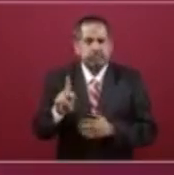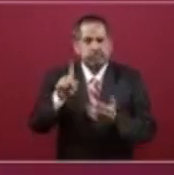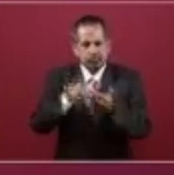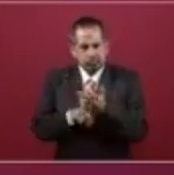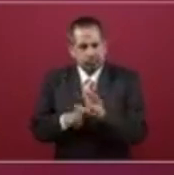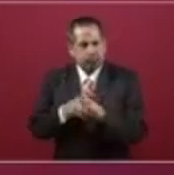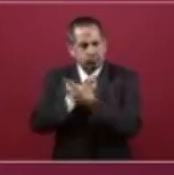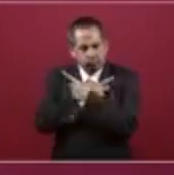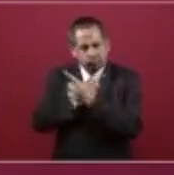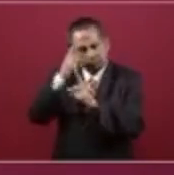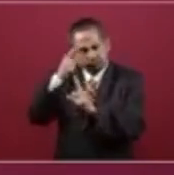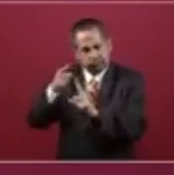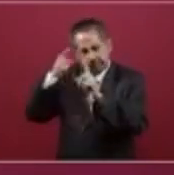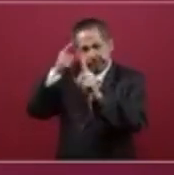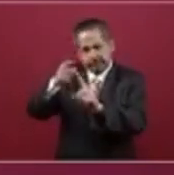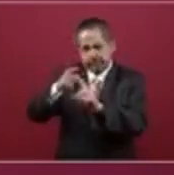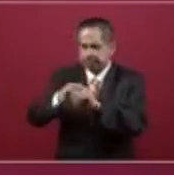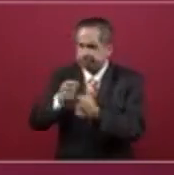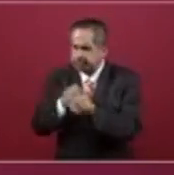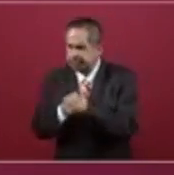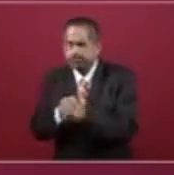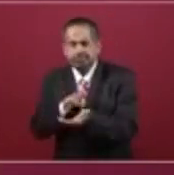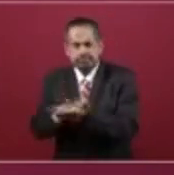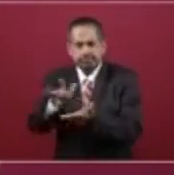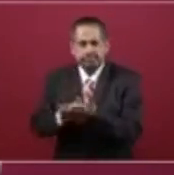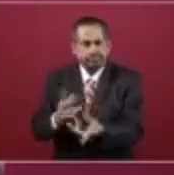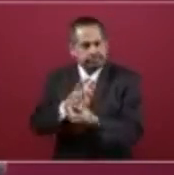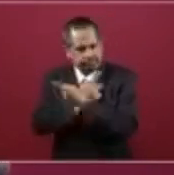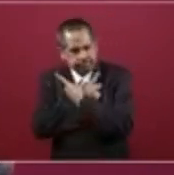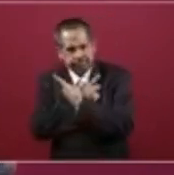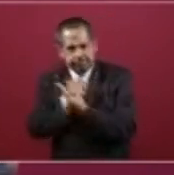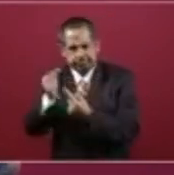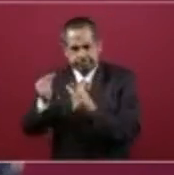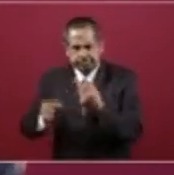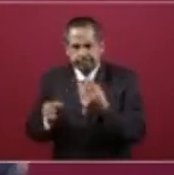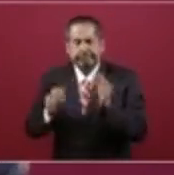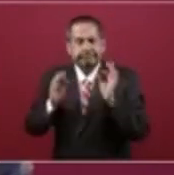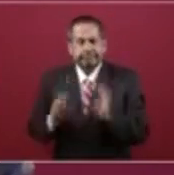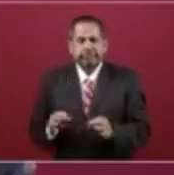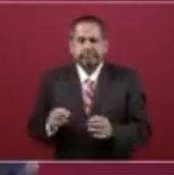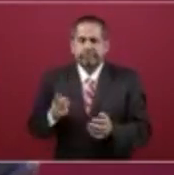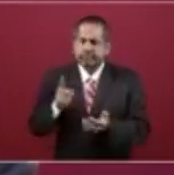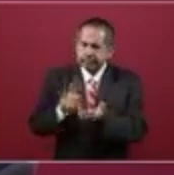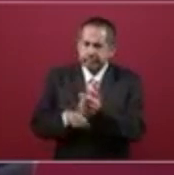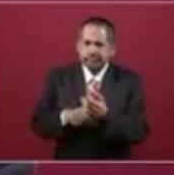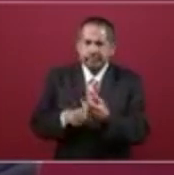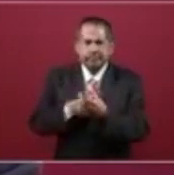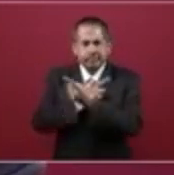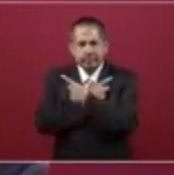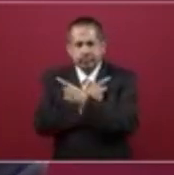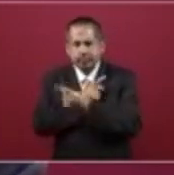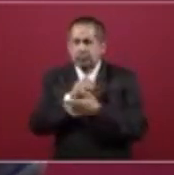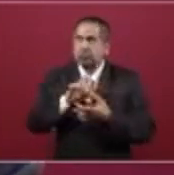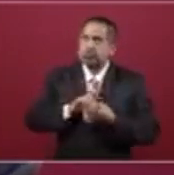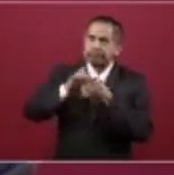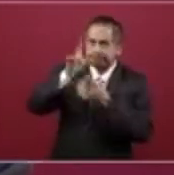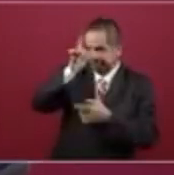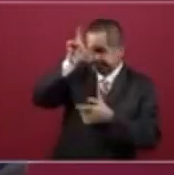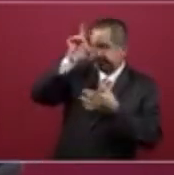el propósito de fortalecer valores, incluidos valores espirituales.